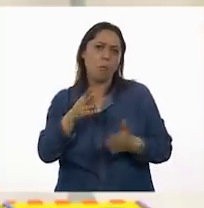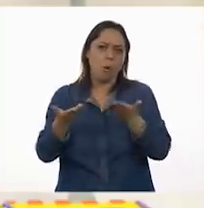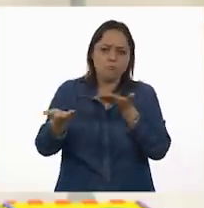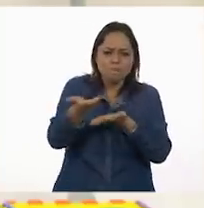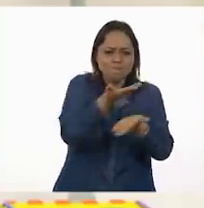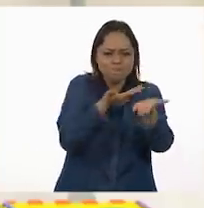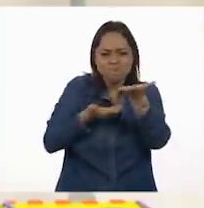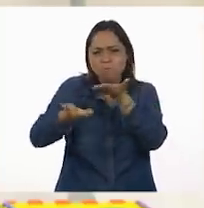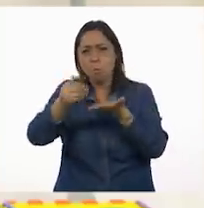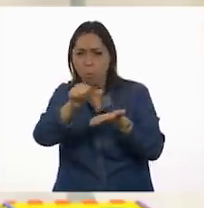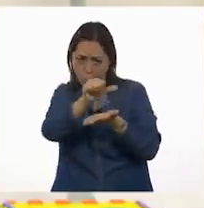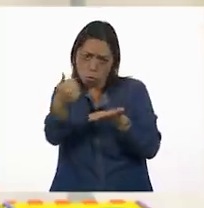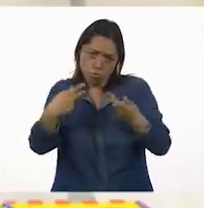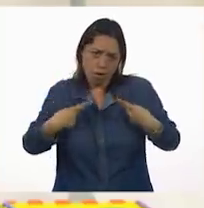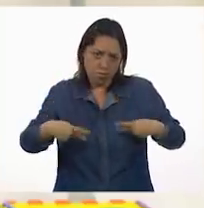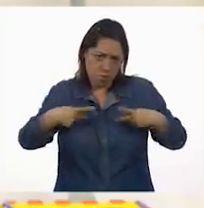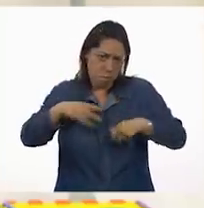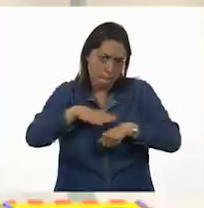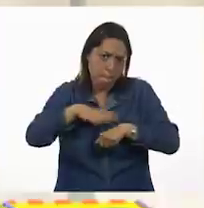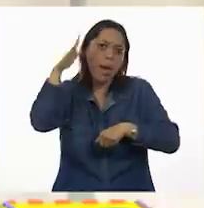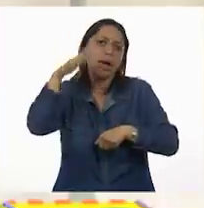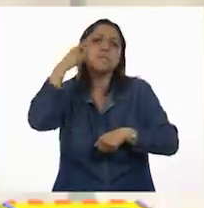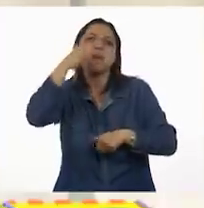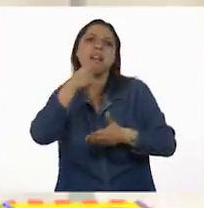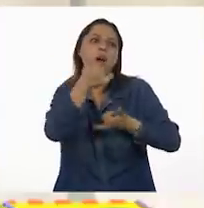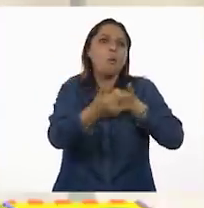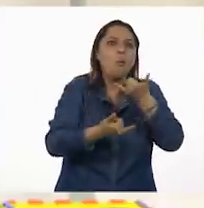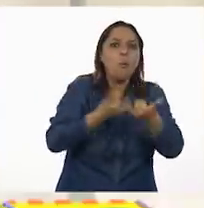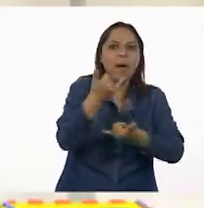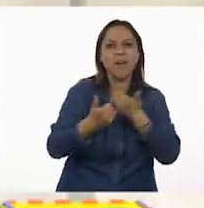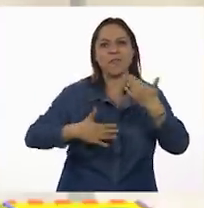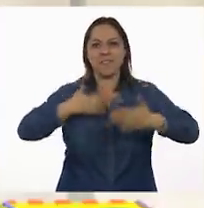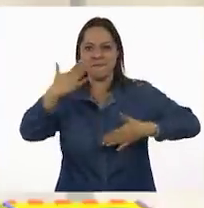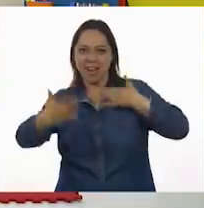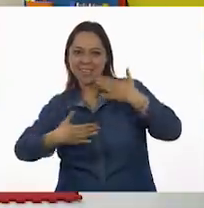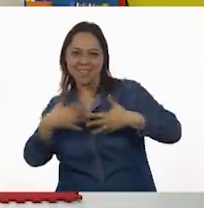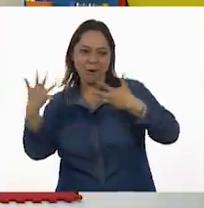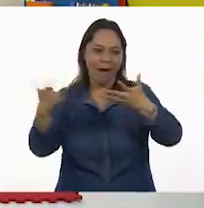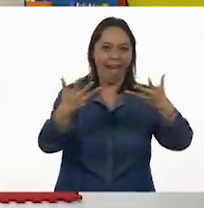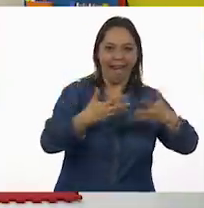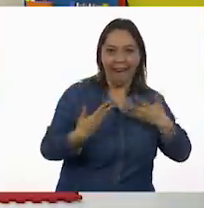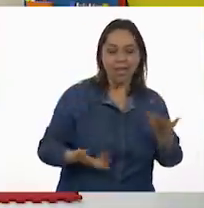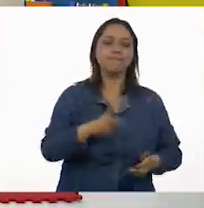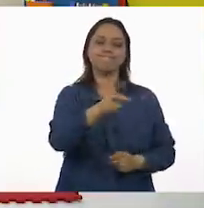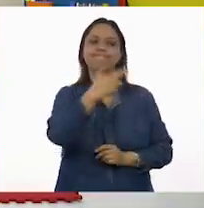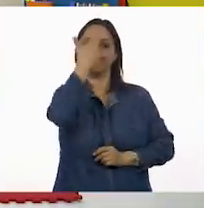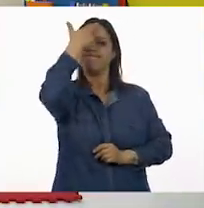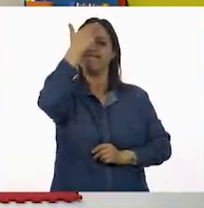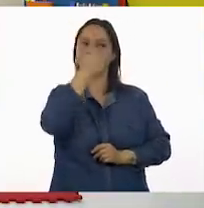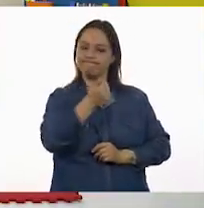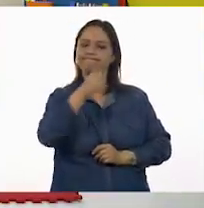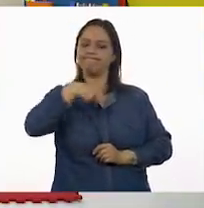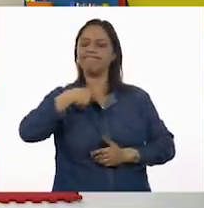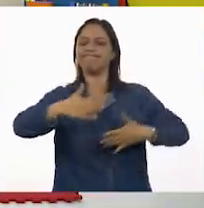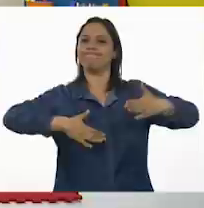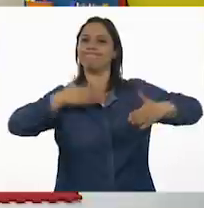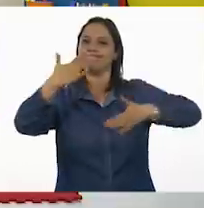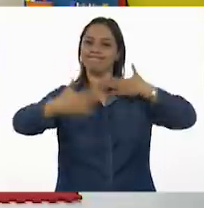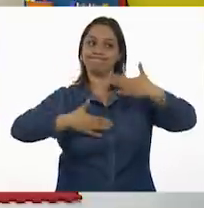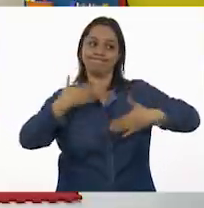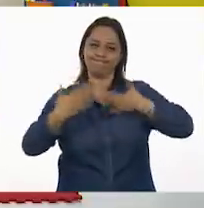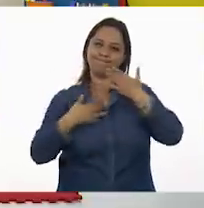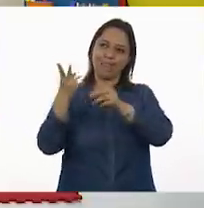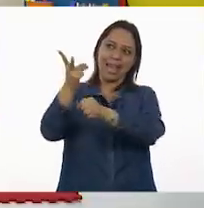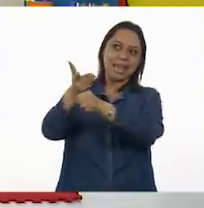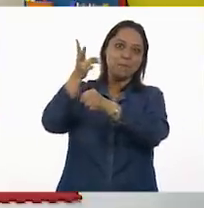con alguien más? Hace que el juego sea más dinámico y divertido. Sí, tienes razón. Fue muy divertido jugar con